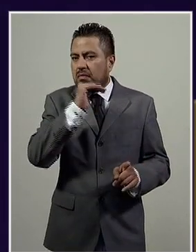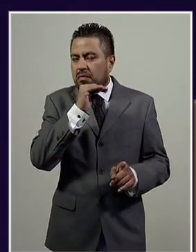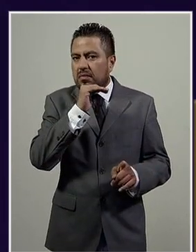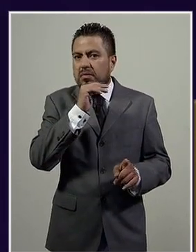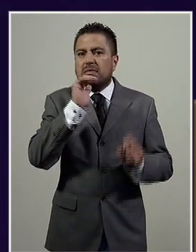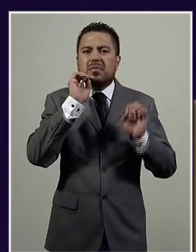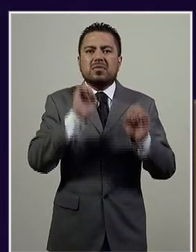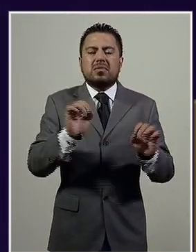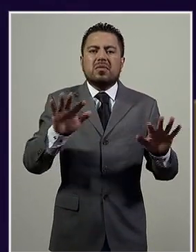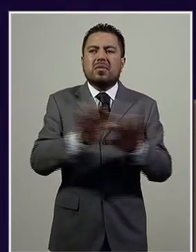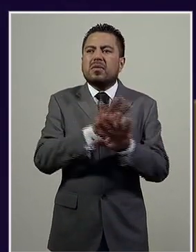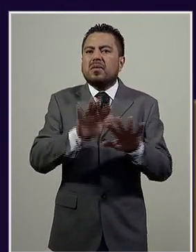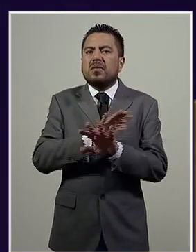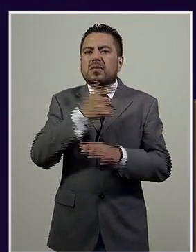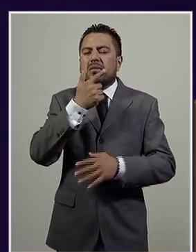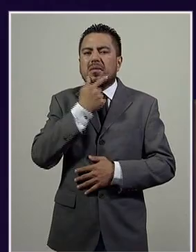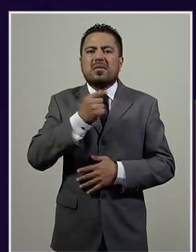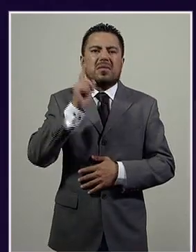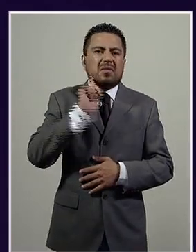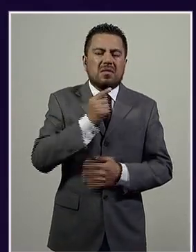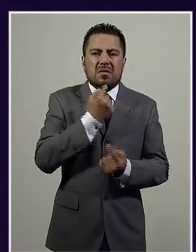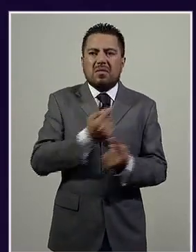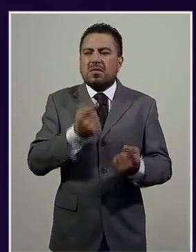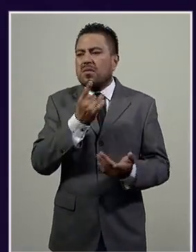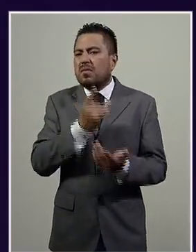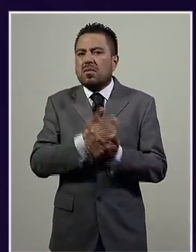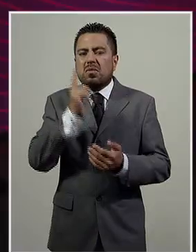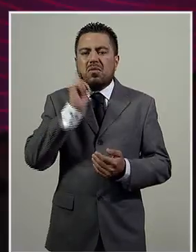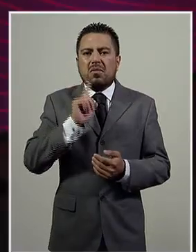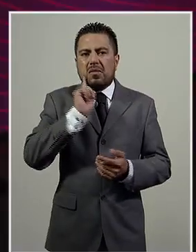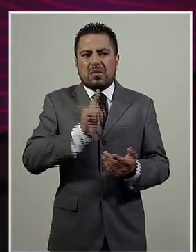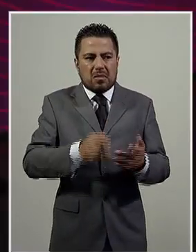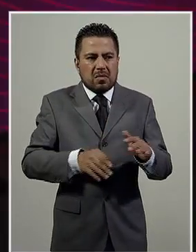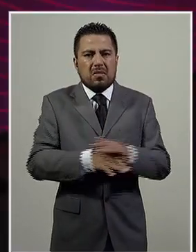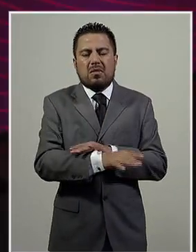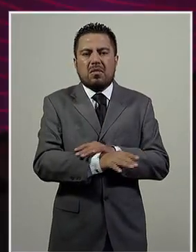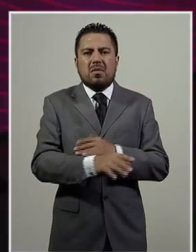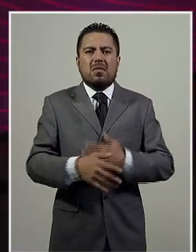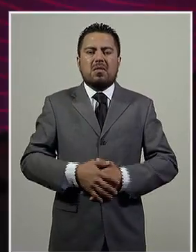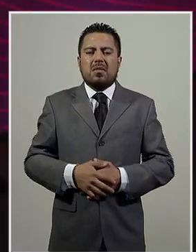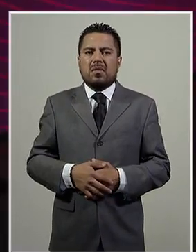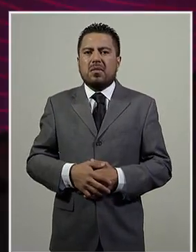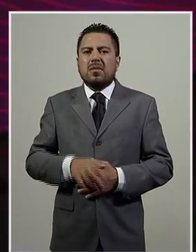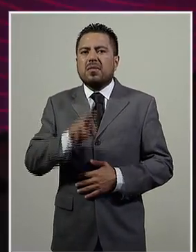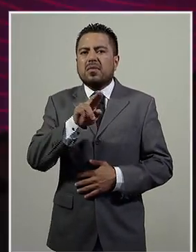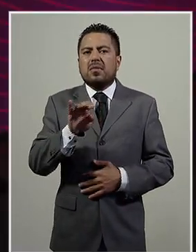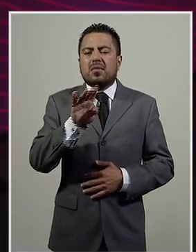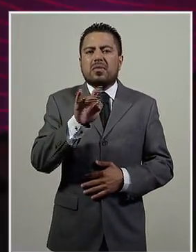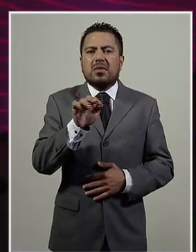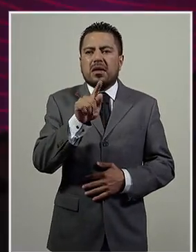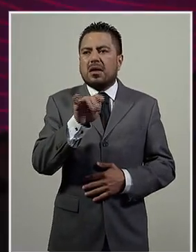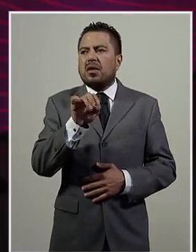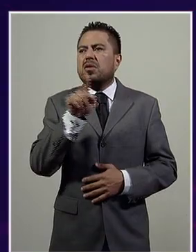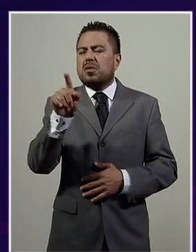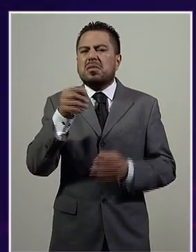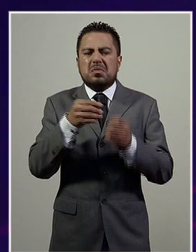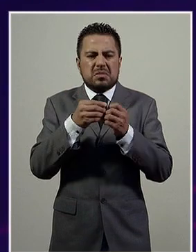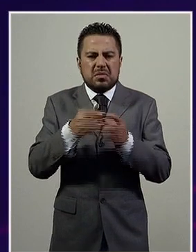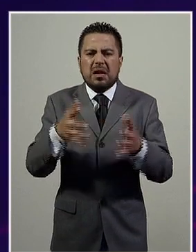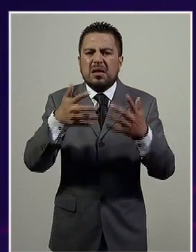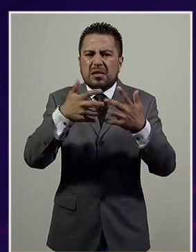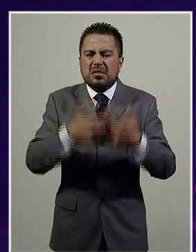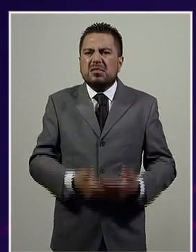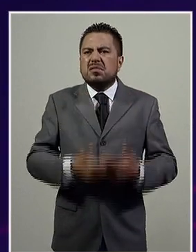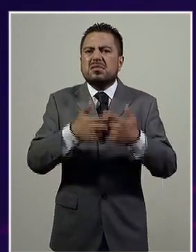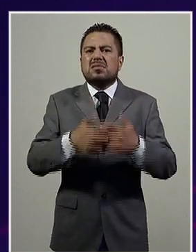los cambiadores para niñas y niños solo en los baños de mujeres. De mujeres, es correcto, sí. Roberto, ¿qué pierden las